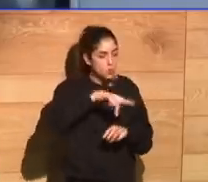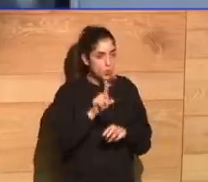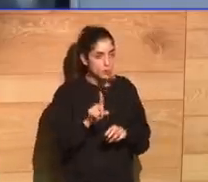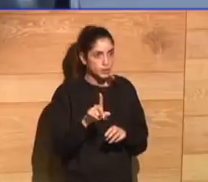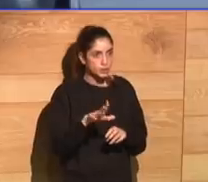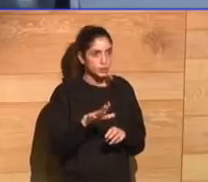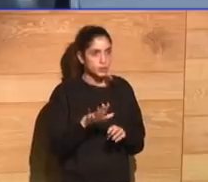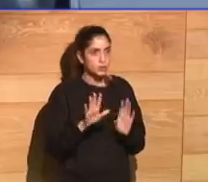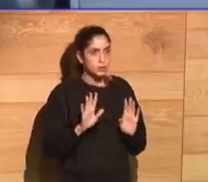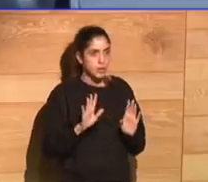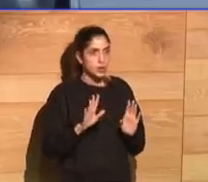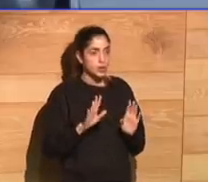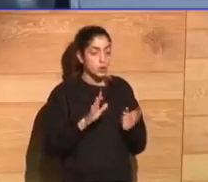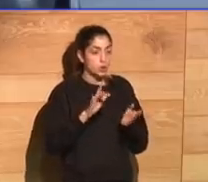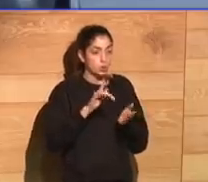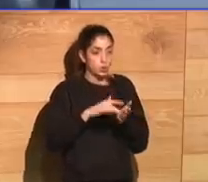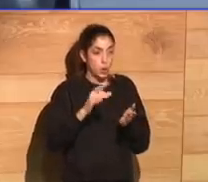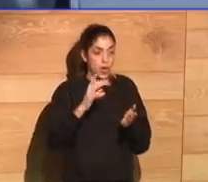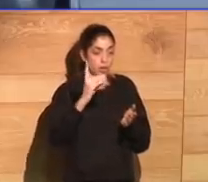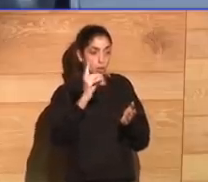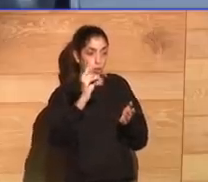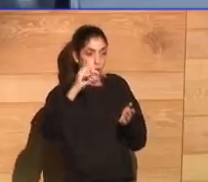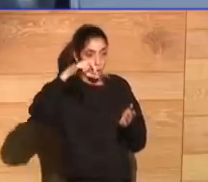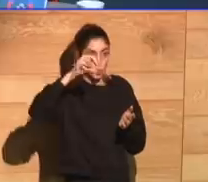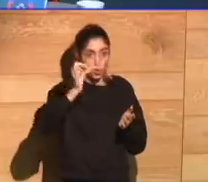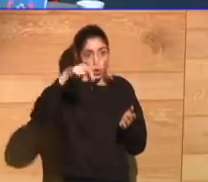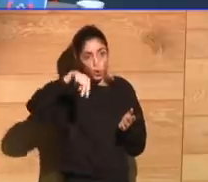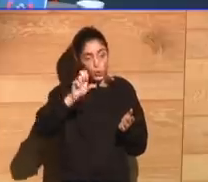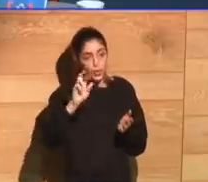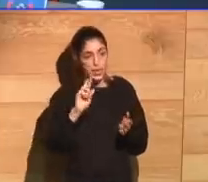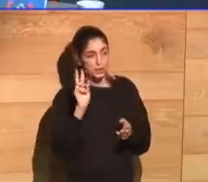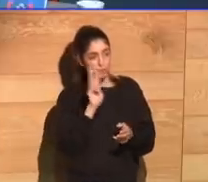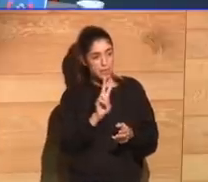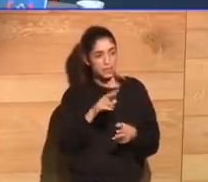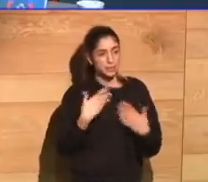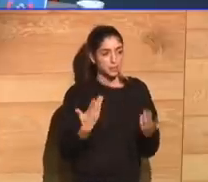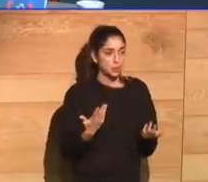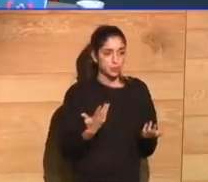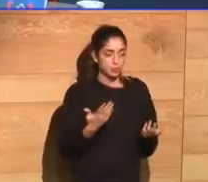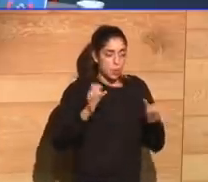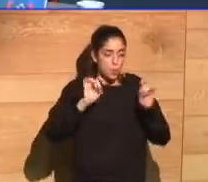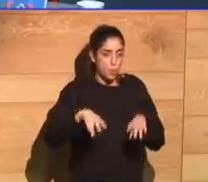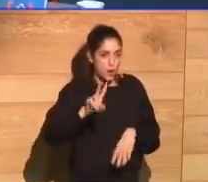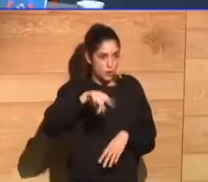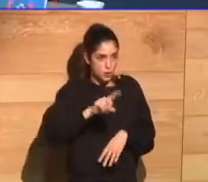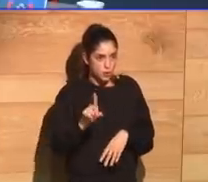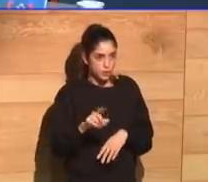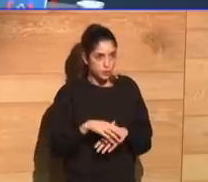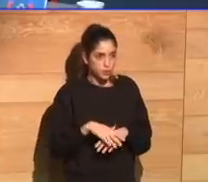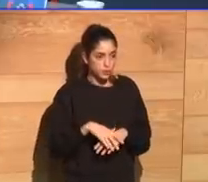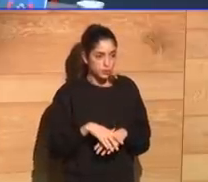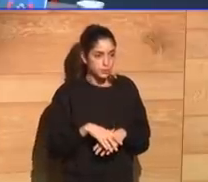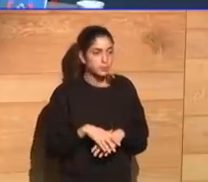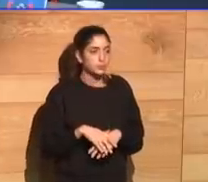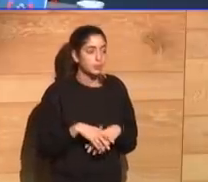Donner. Pero cuando ves el montaje de Donner, no dices, ahora sí, menuda epifanía. No, esto es impresionante. Esto es otra cosa, porque Donner tiene rodado lo que